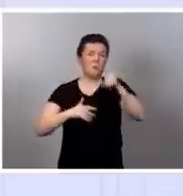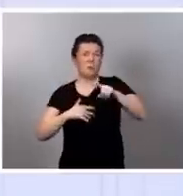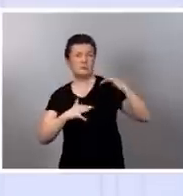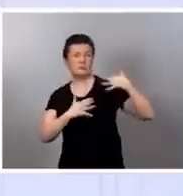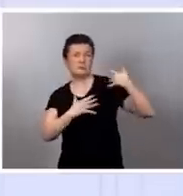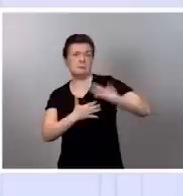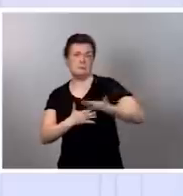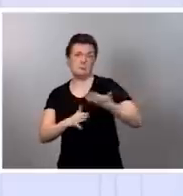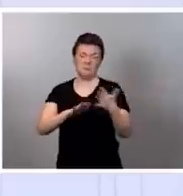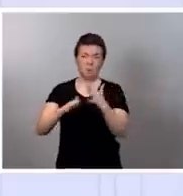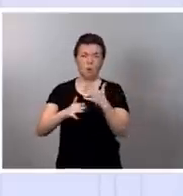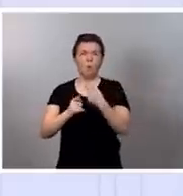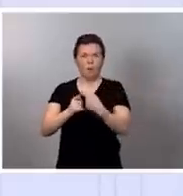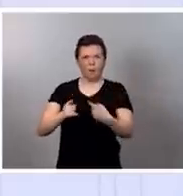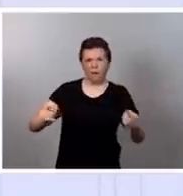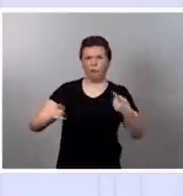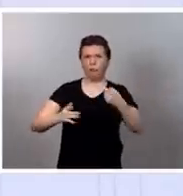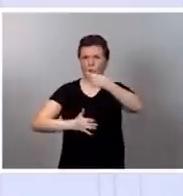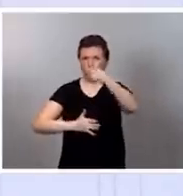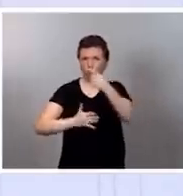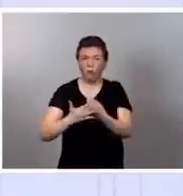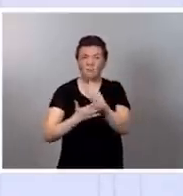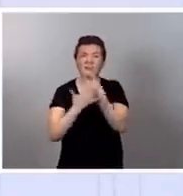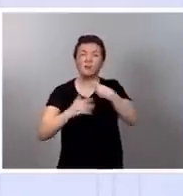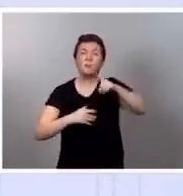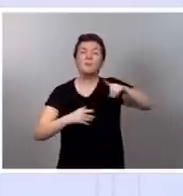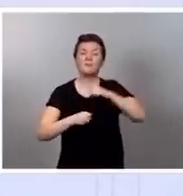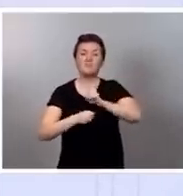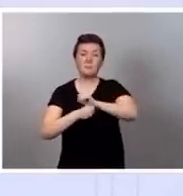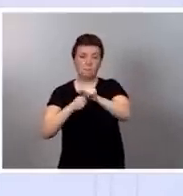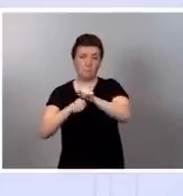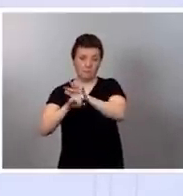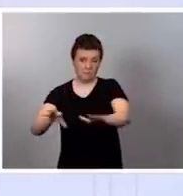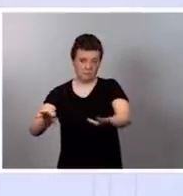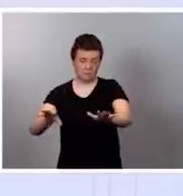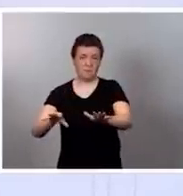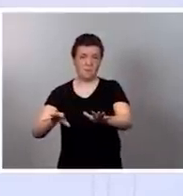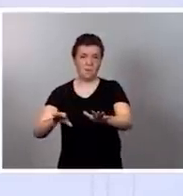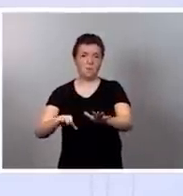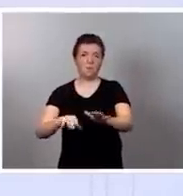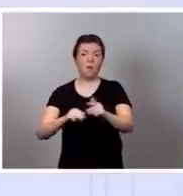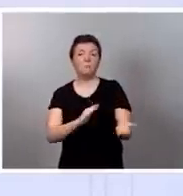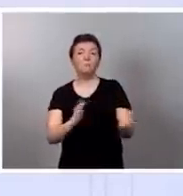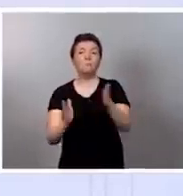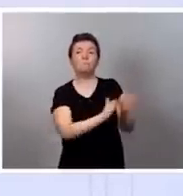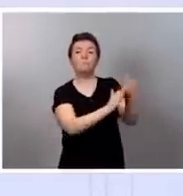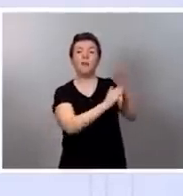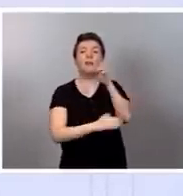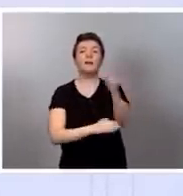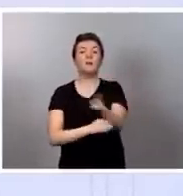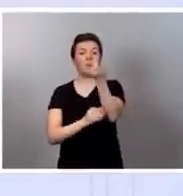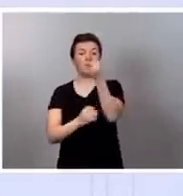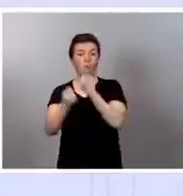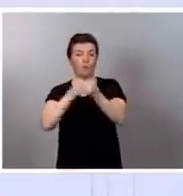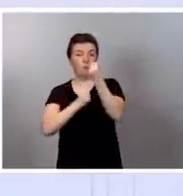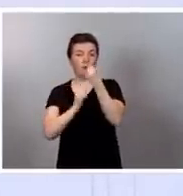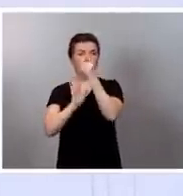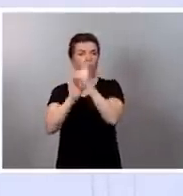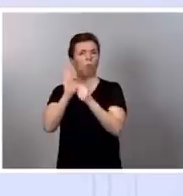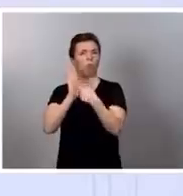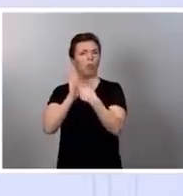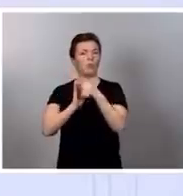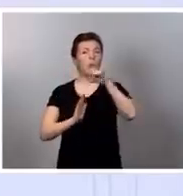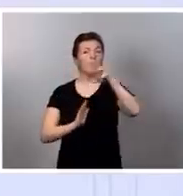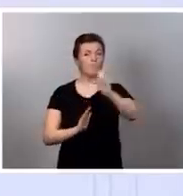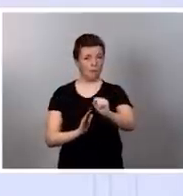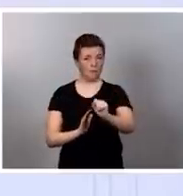duros 18 meses de pandemia, y pasar en consecuencia a la recuperación económica que hoy viene refrendada por los datos de la EPA, marca una